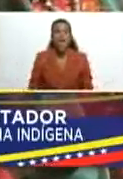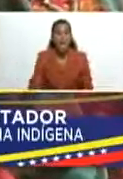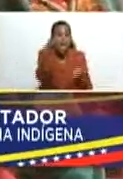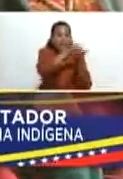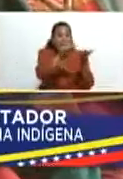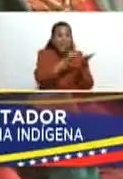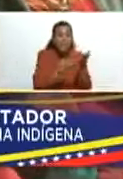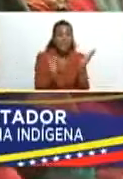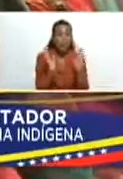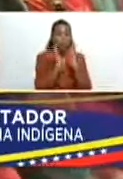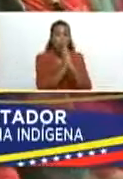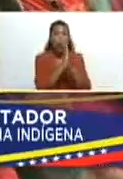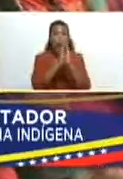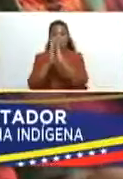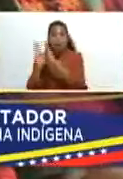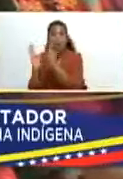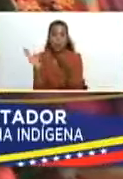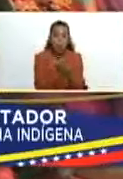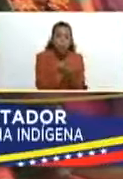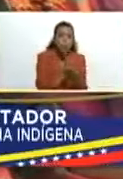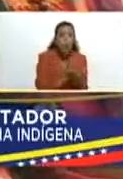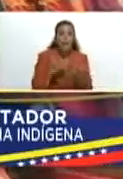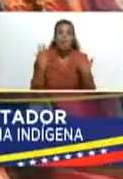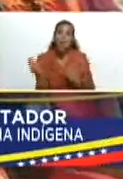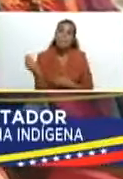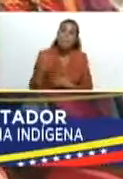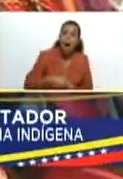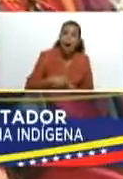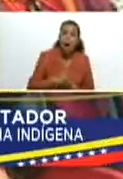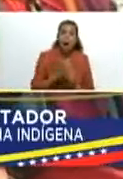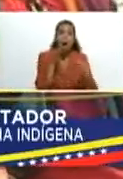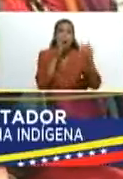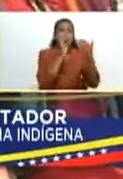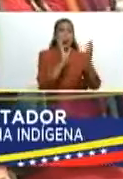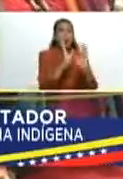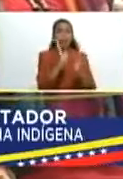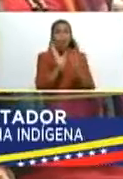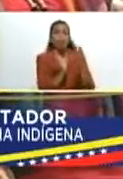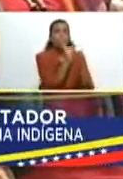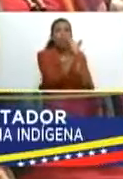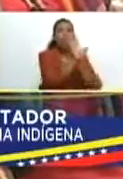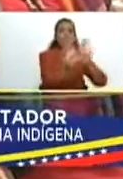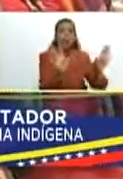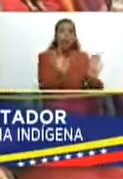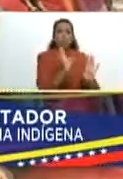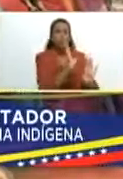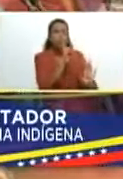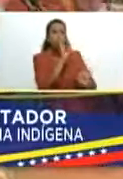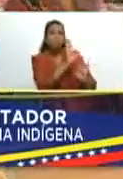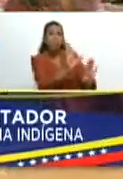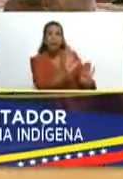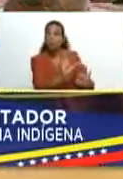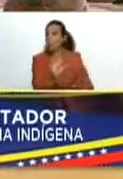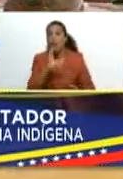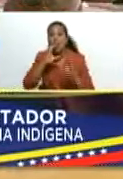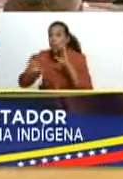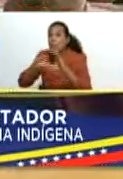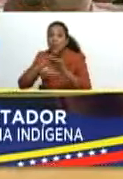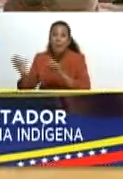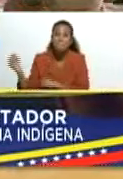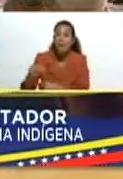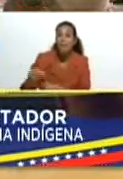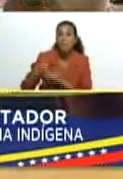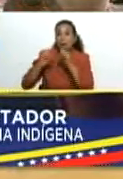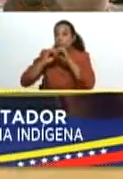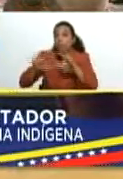en documentos, en libros. Pero hay que hacer más a nivel comunicativo. Hay que comunicar más.